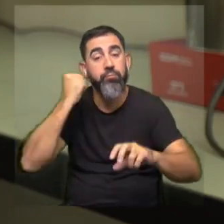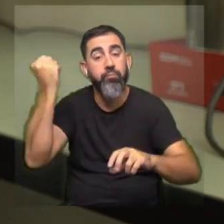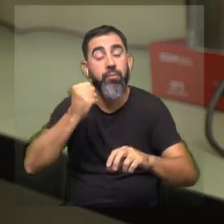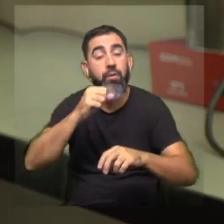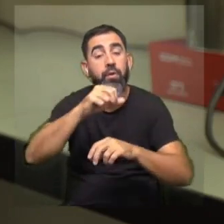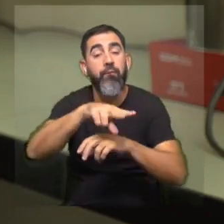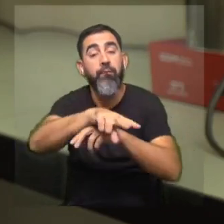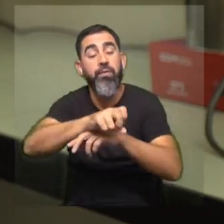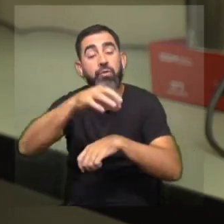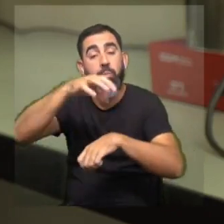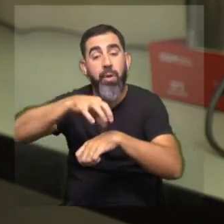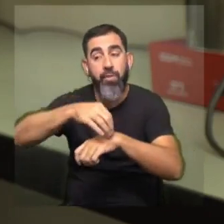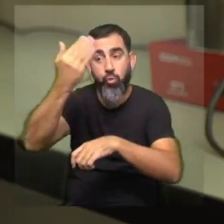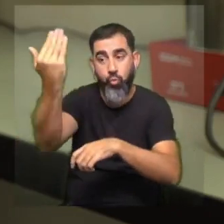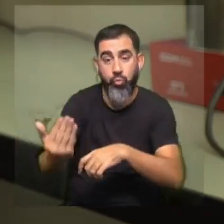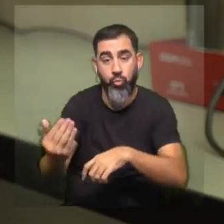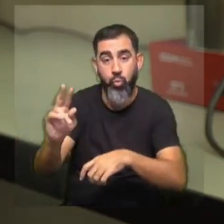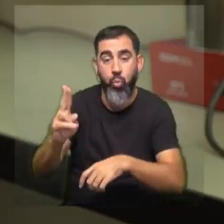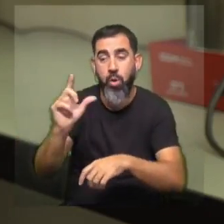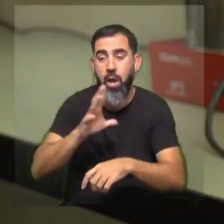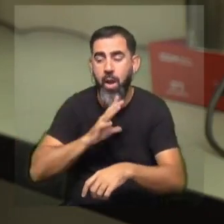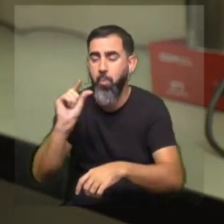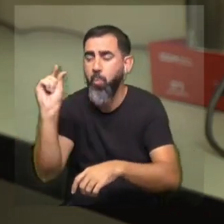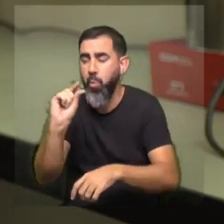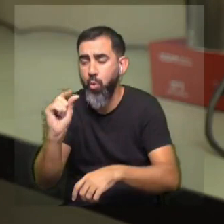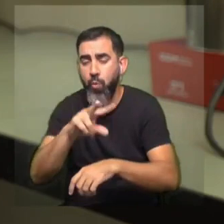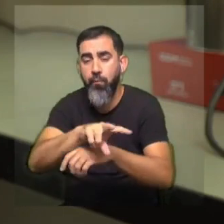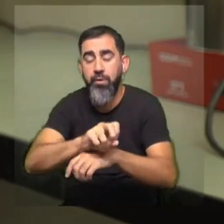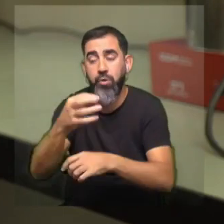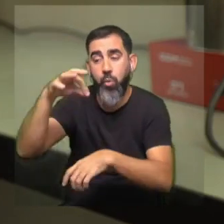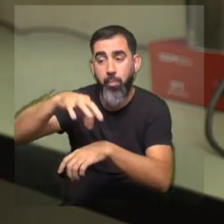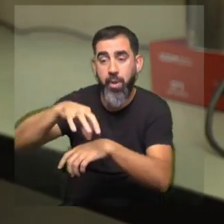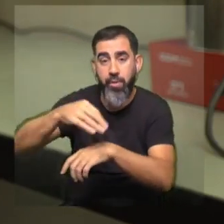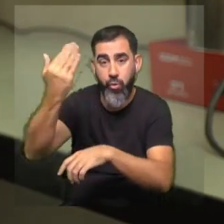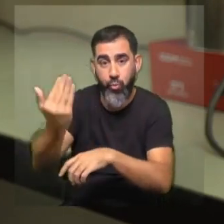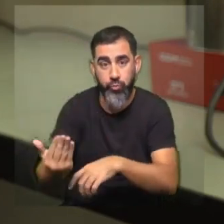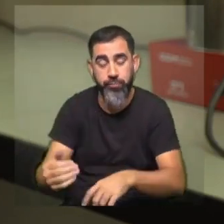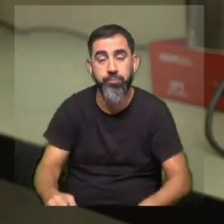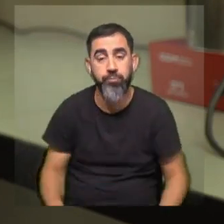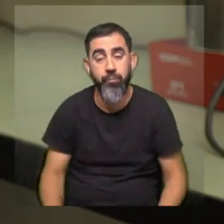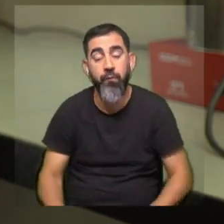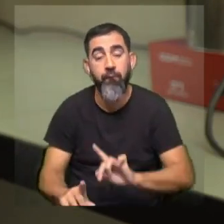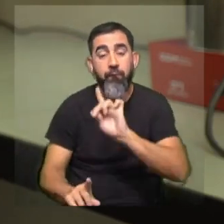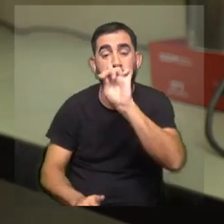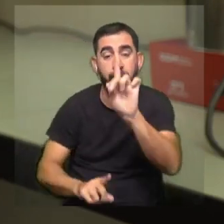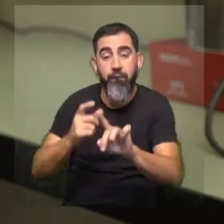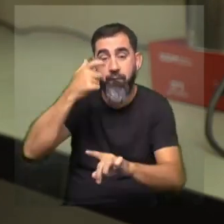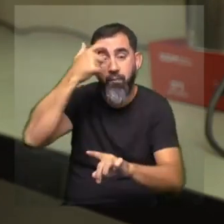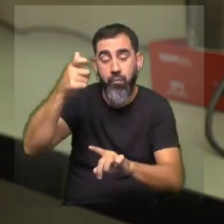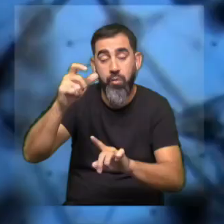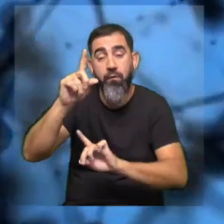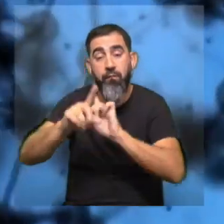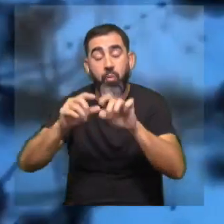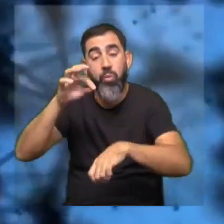físico médico. Uruguay tiene una escasez enorme de físicos médicos. La Facultad de Ciencias, en conjunto con la